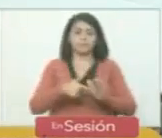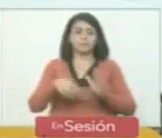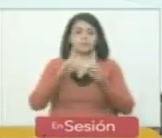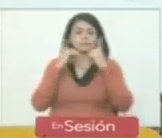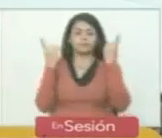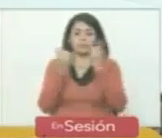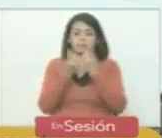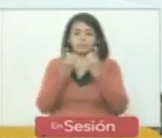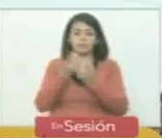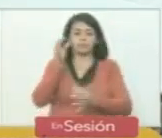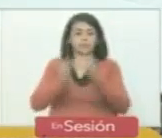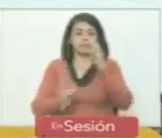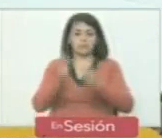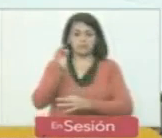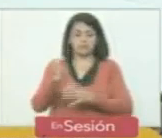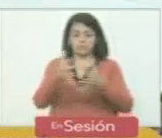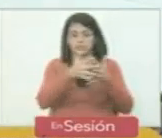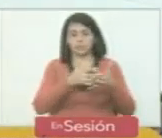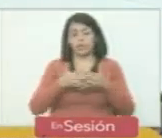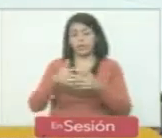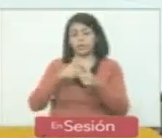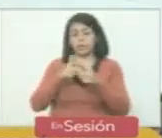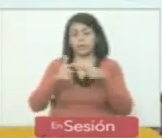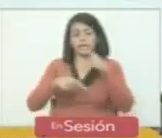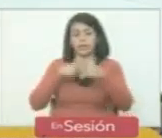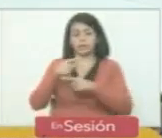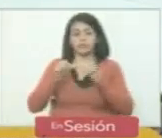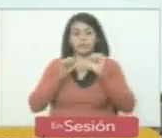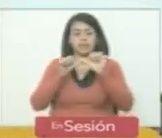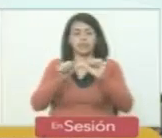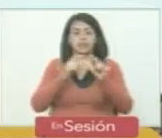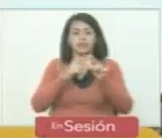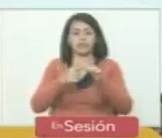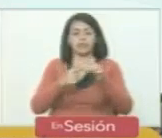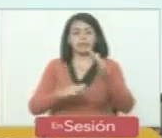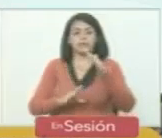Departamento de Justicia de los Estados Unidos el 2 de agosto